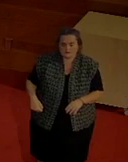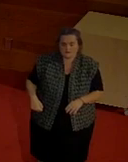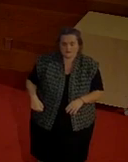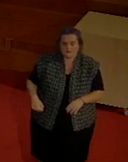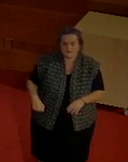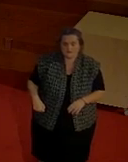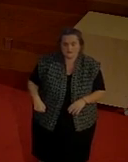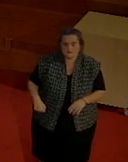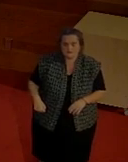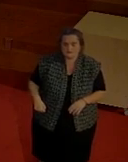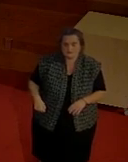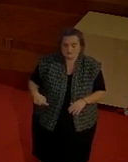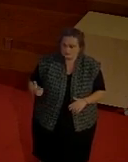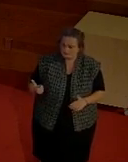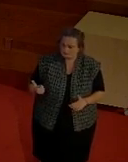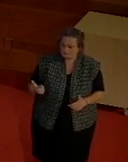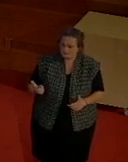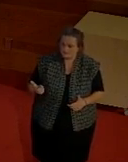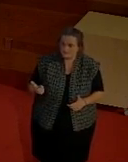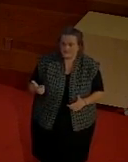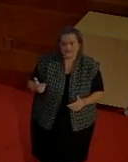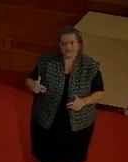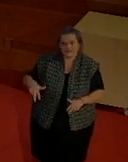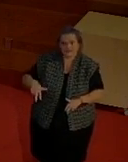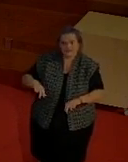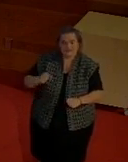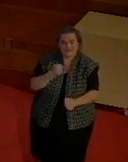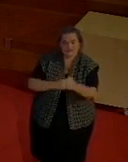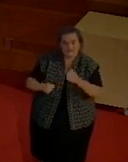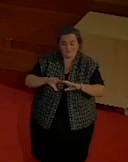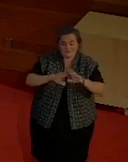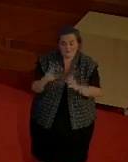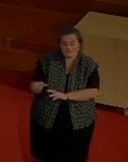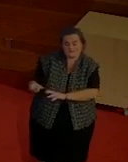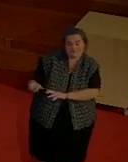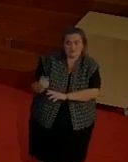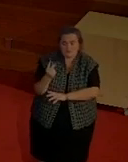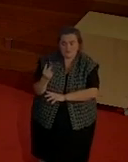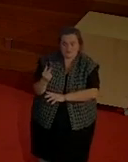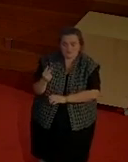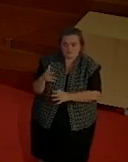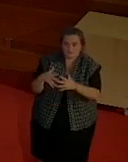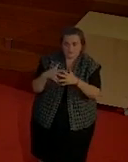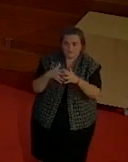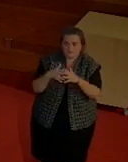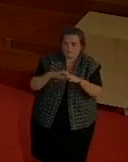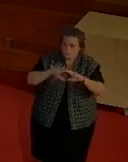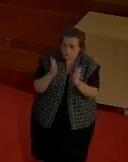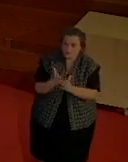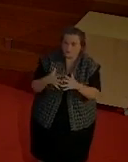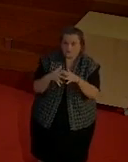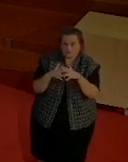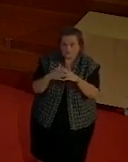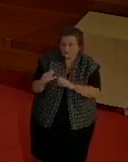permitido llegar hasta donde está convertirse en la segunda Economía del planeta en la fábrica del mundo tener ese potencial para desarrollar